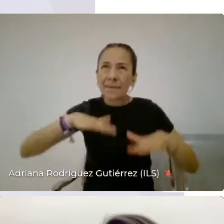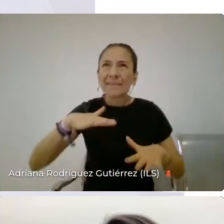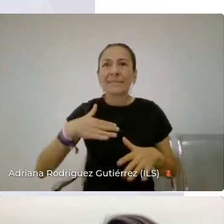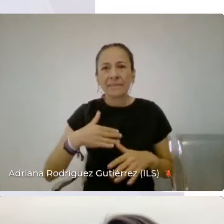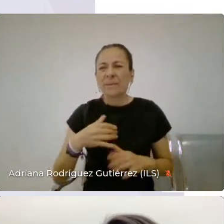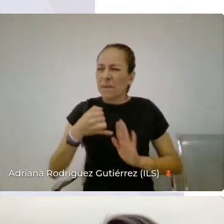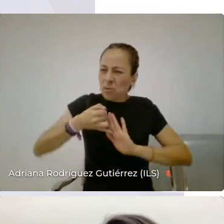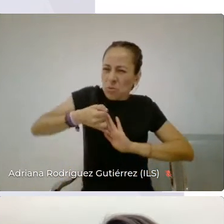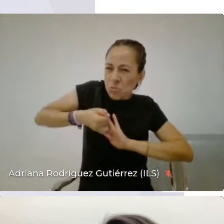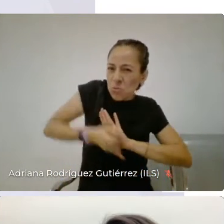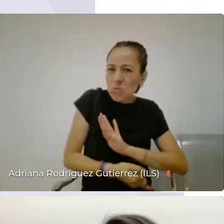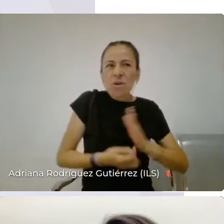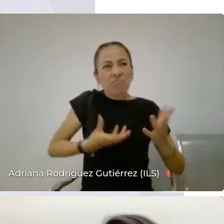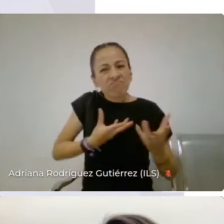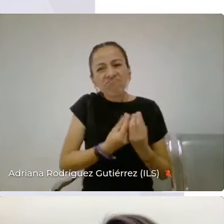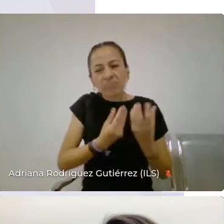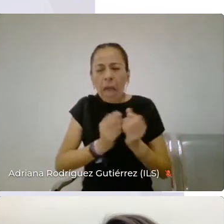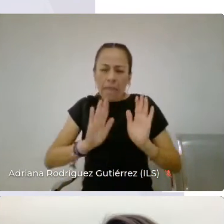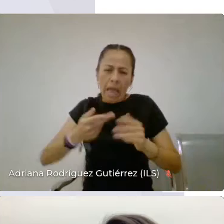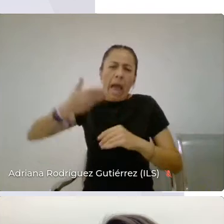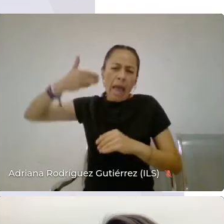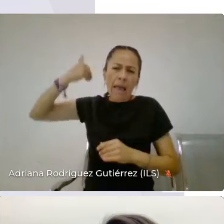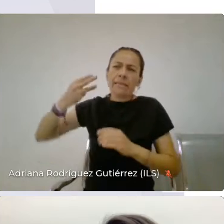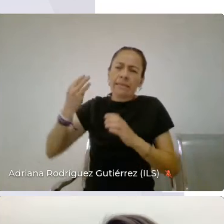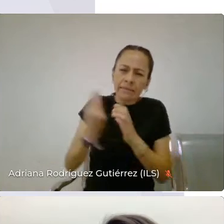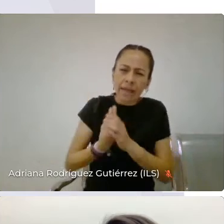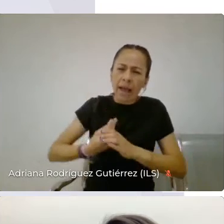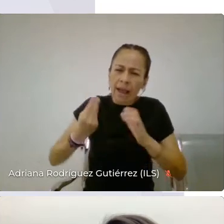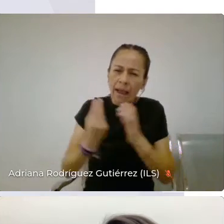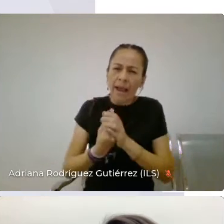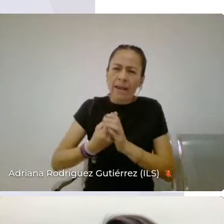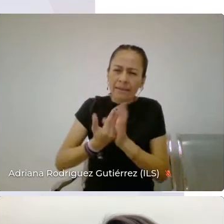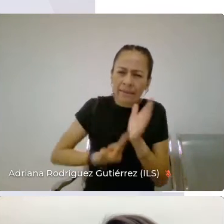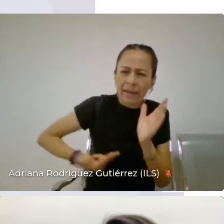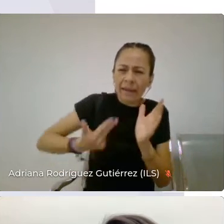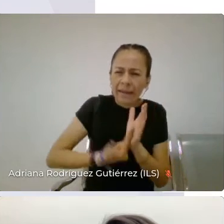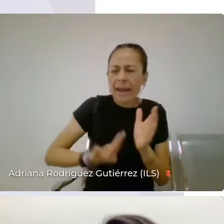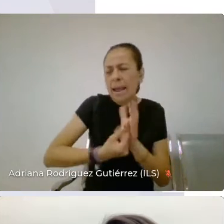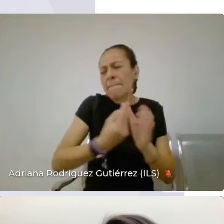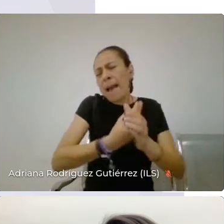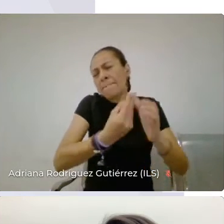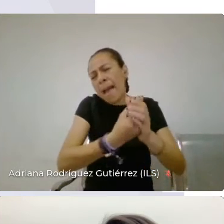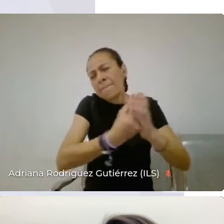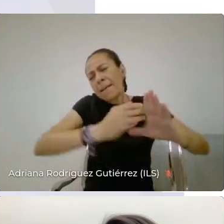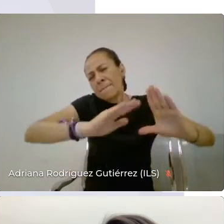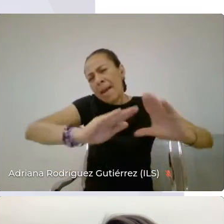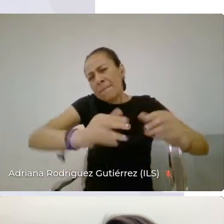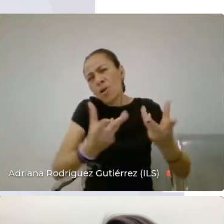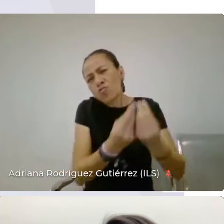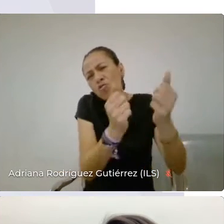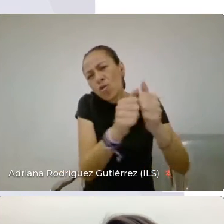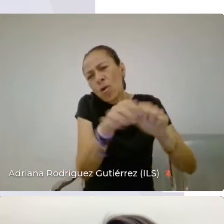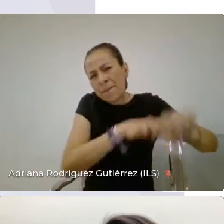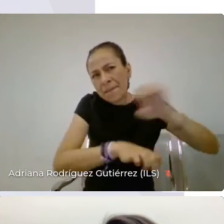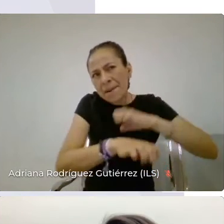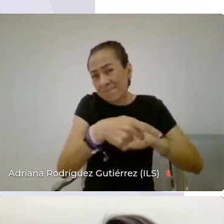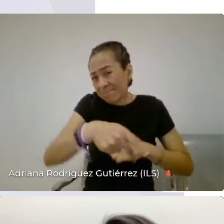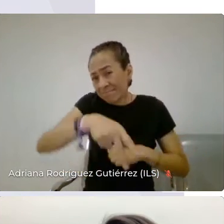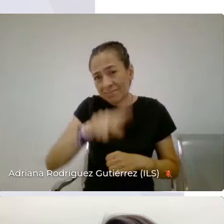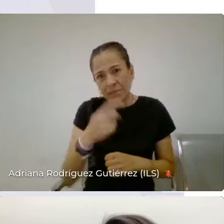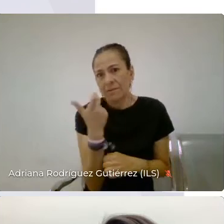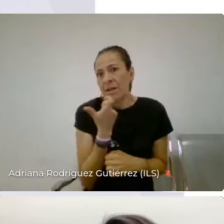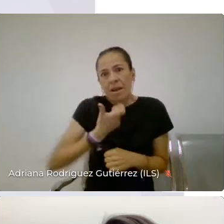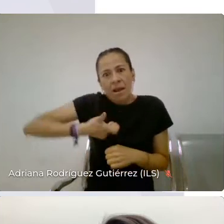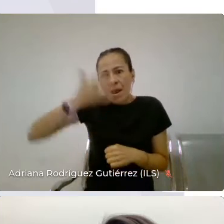empresas, muy hands-on, pero eres muy limitada porque es súper costoso para nosotros. Las empresas no pueden siempre meter a todo el